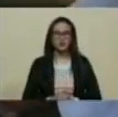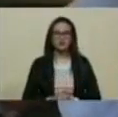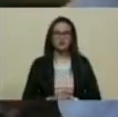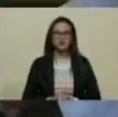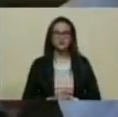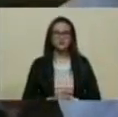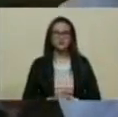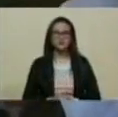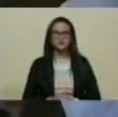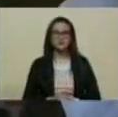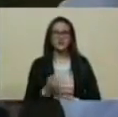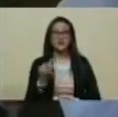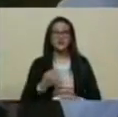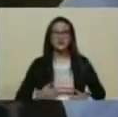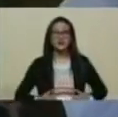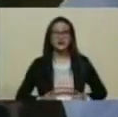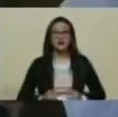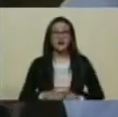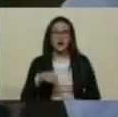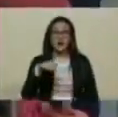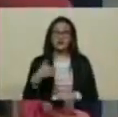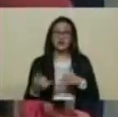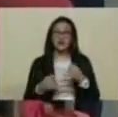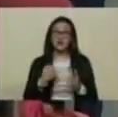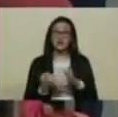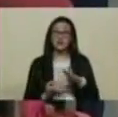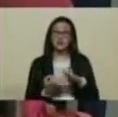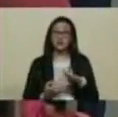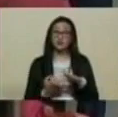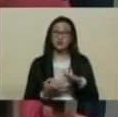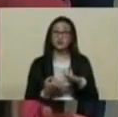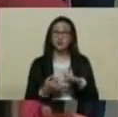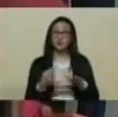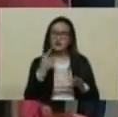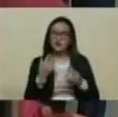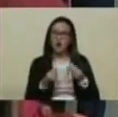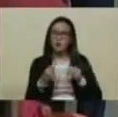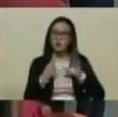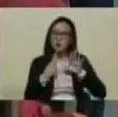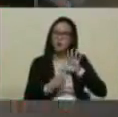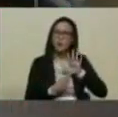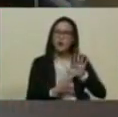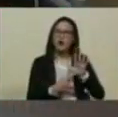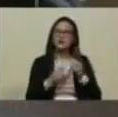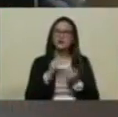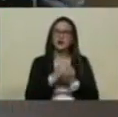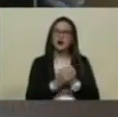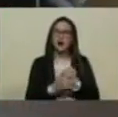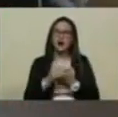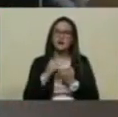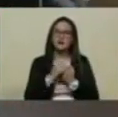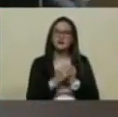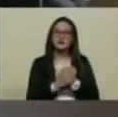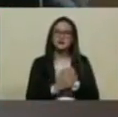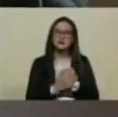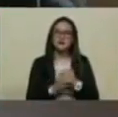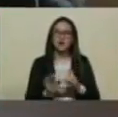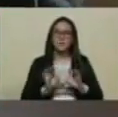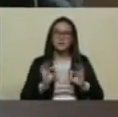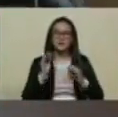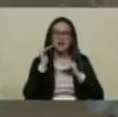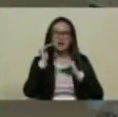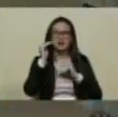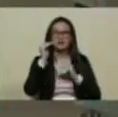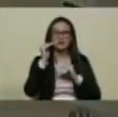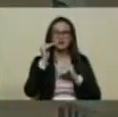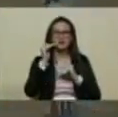verdad, esta institución que estamos inaugurando es una muestra de ese cariño que le puso, de esa especial